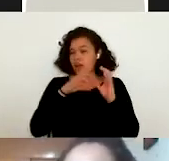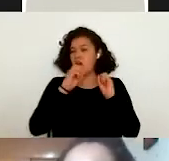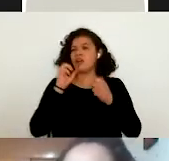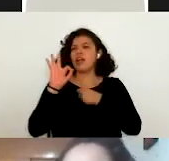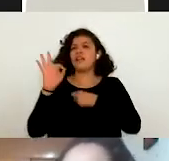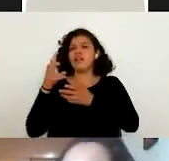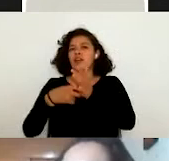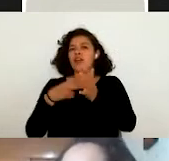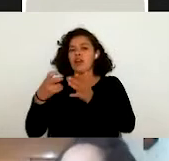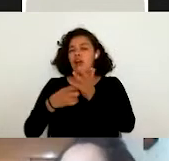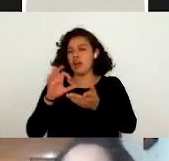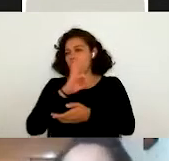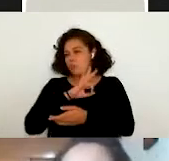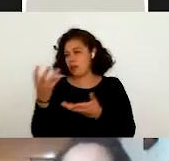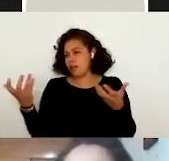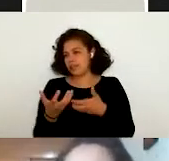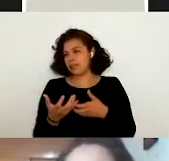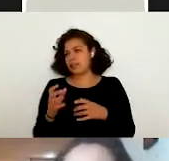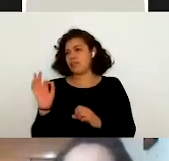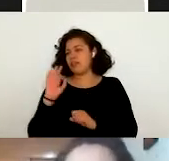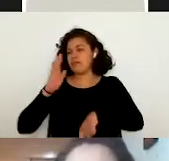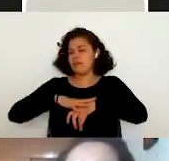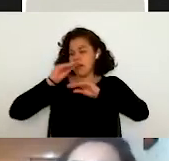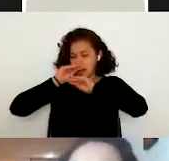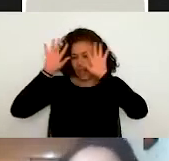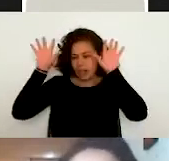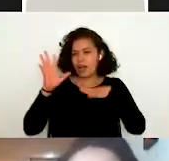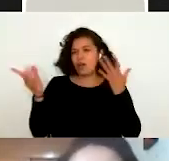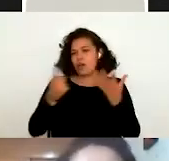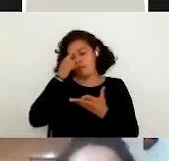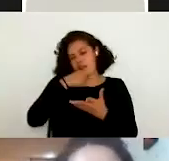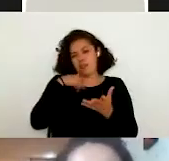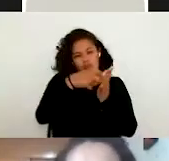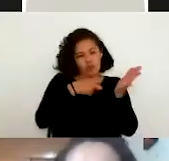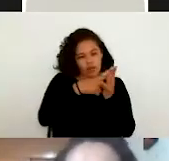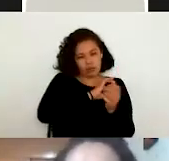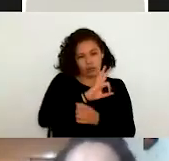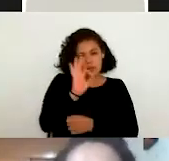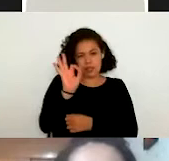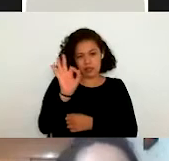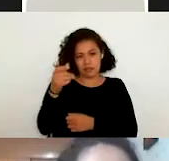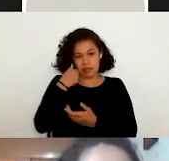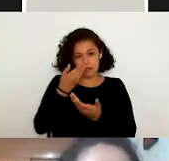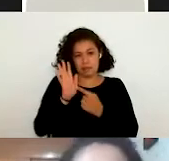por fortalecer, pero que ahora ya les haya quedado un poquito más claro qué pudo haber fallado.